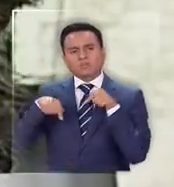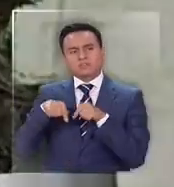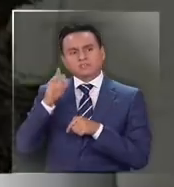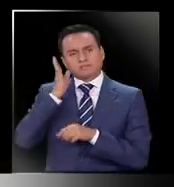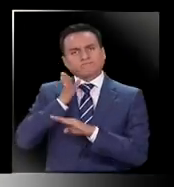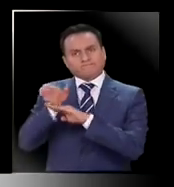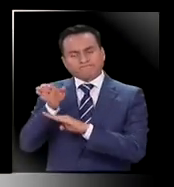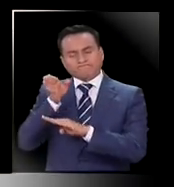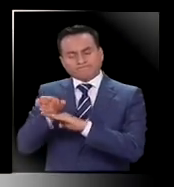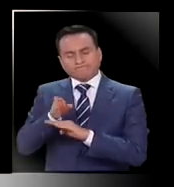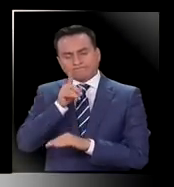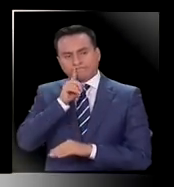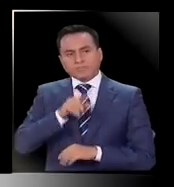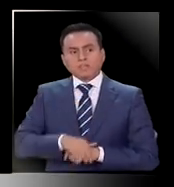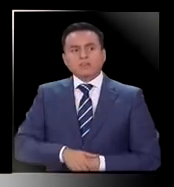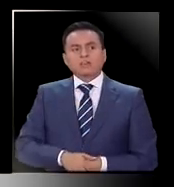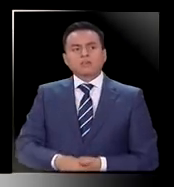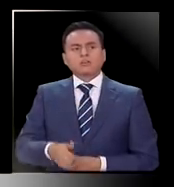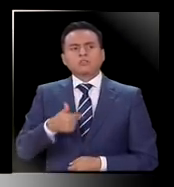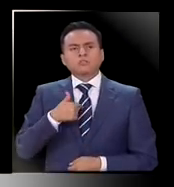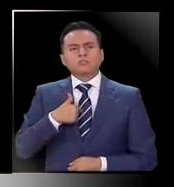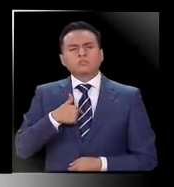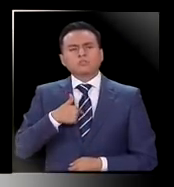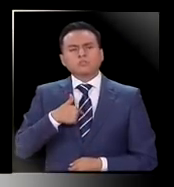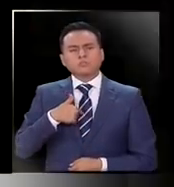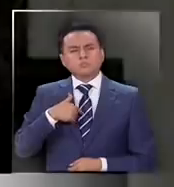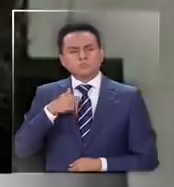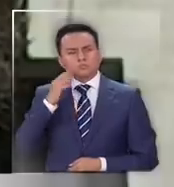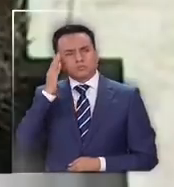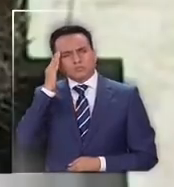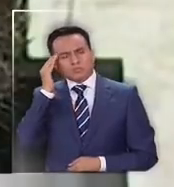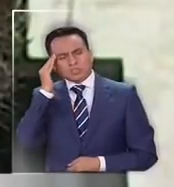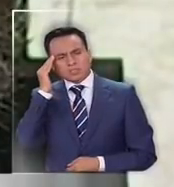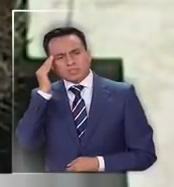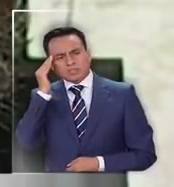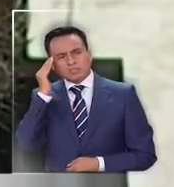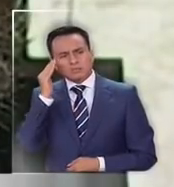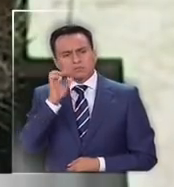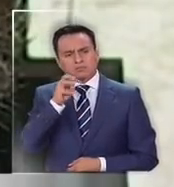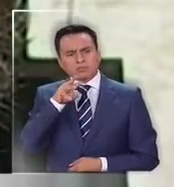yendo. Yo no sé, Paulina, si